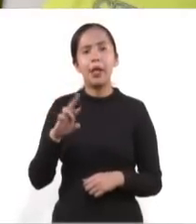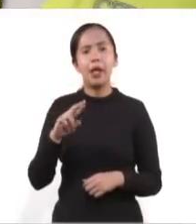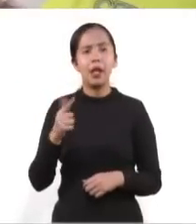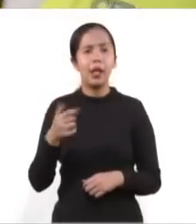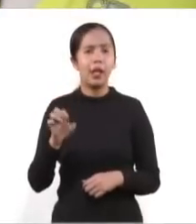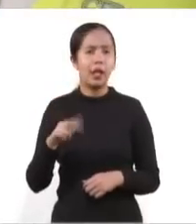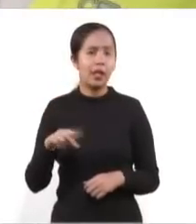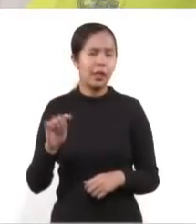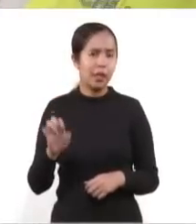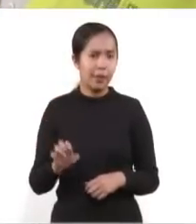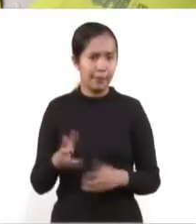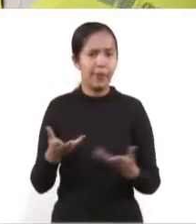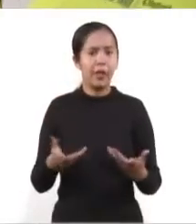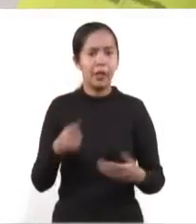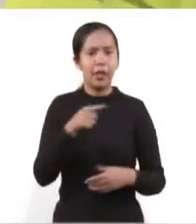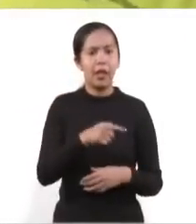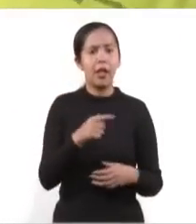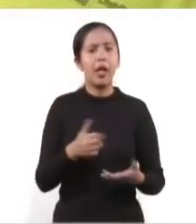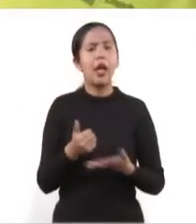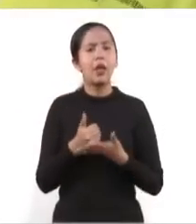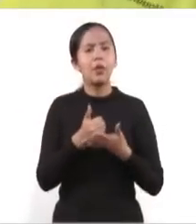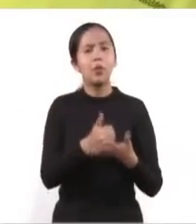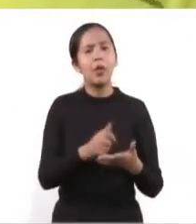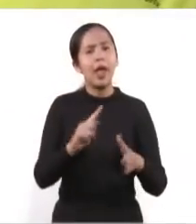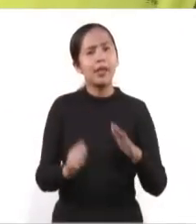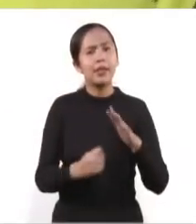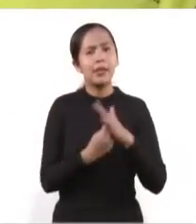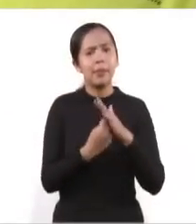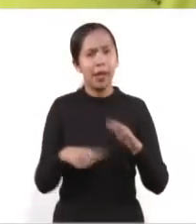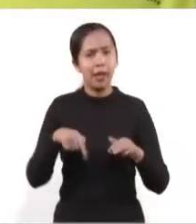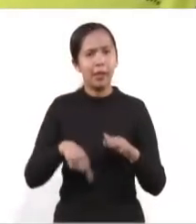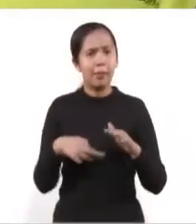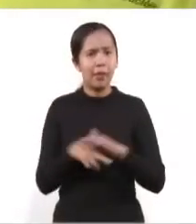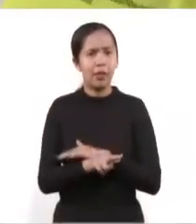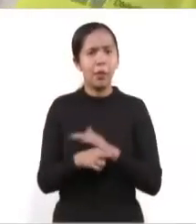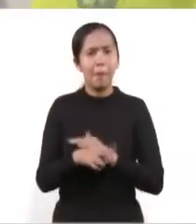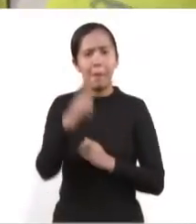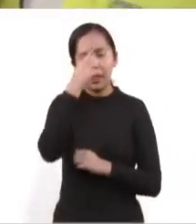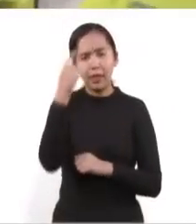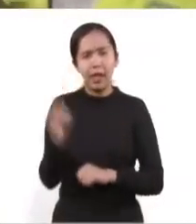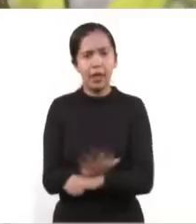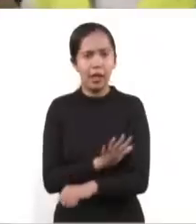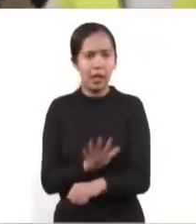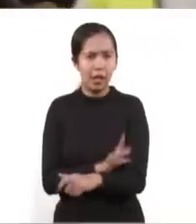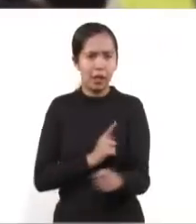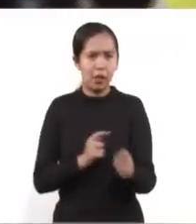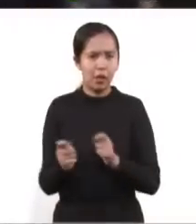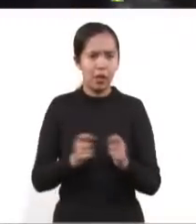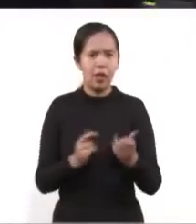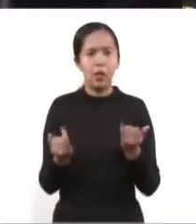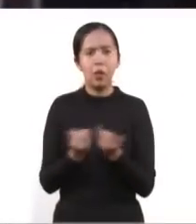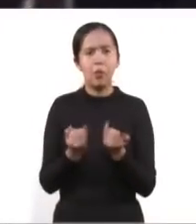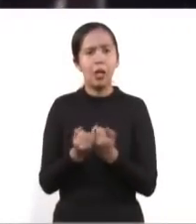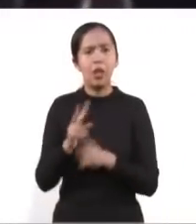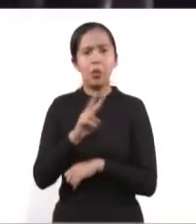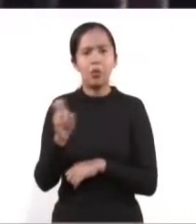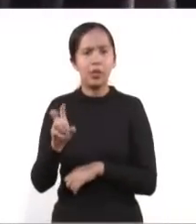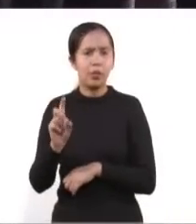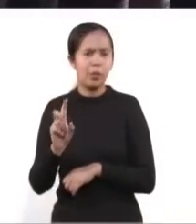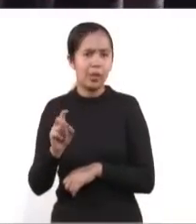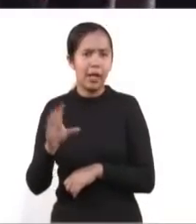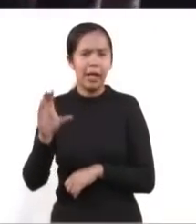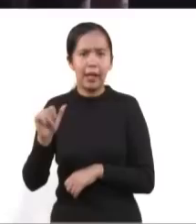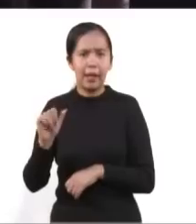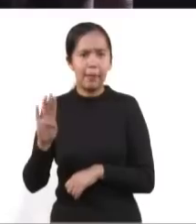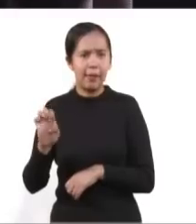esas características aumenta la confiabilidad de lo que es el sistema del metro para alimentar la energía eléctrica. Al igual que en 230 kV. Tenemos la